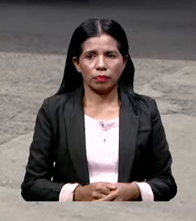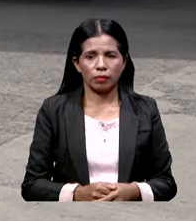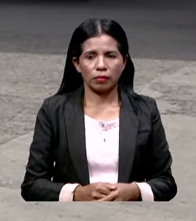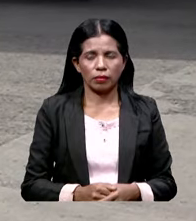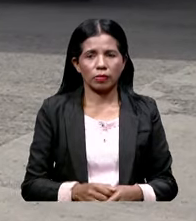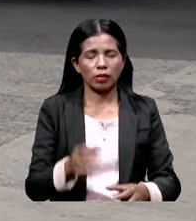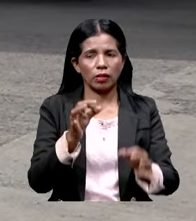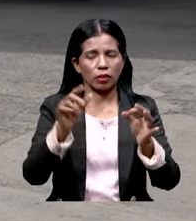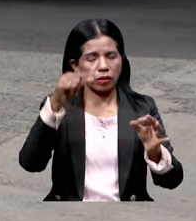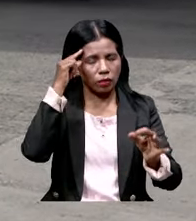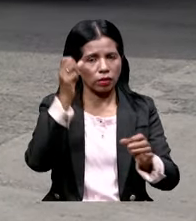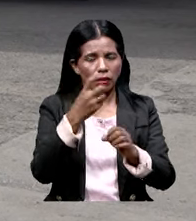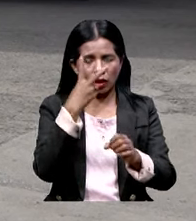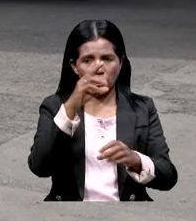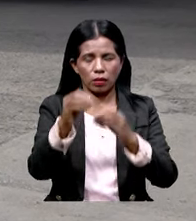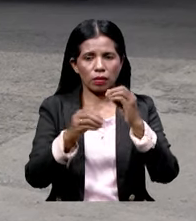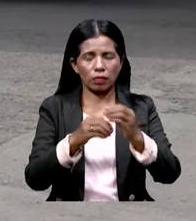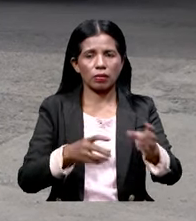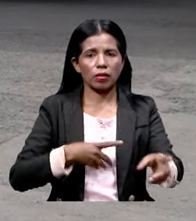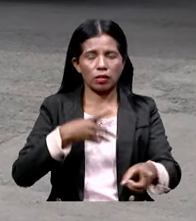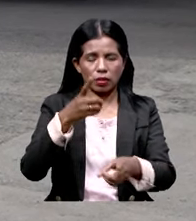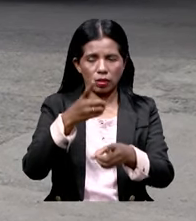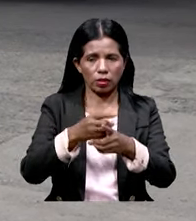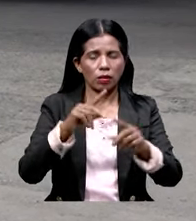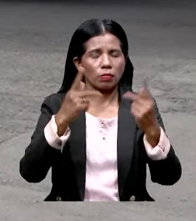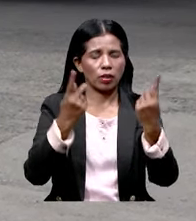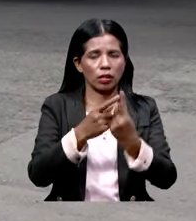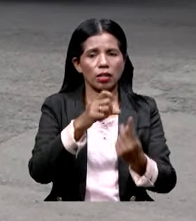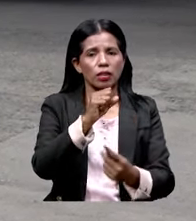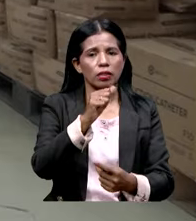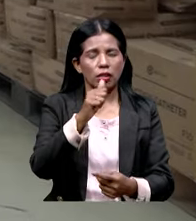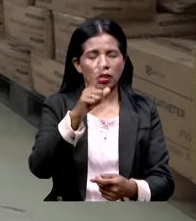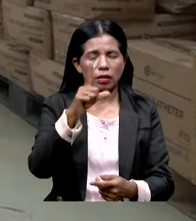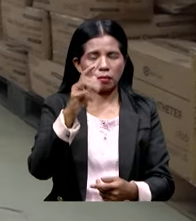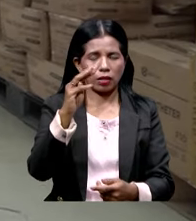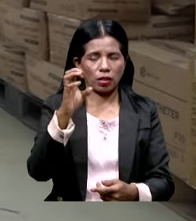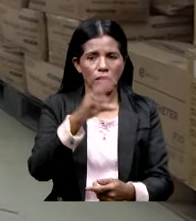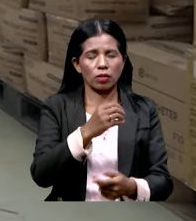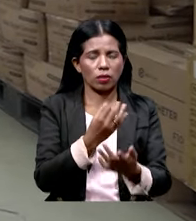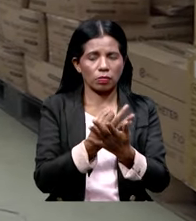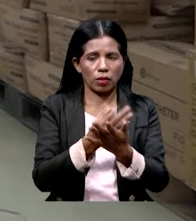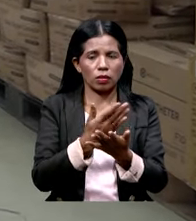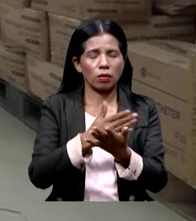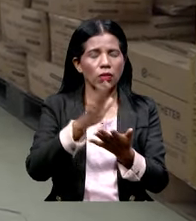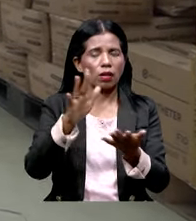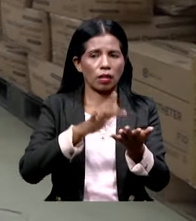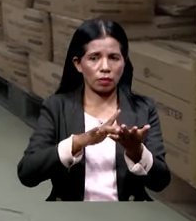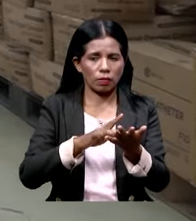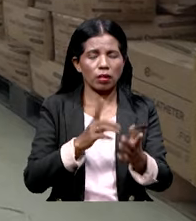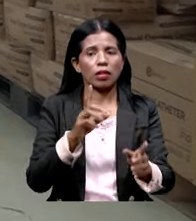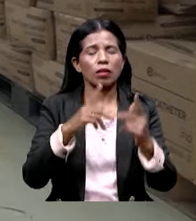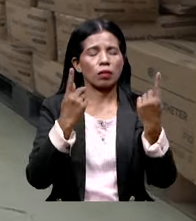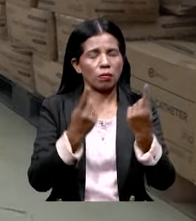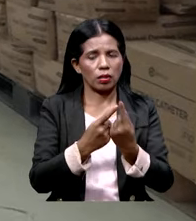Mas que governo ralo a adjudicação direita para a Companhia Salimagu, o orçamento toconen a tu sosa imoru, mas be realidade da